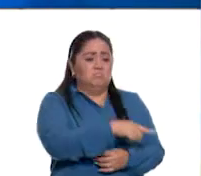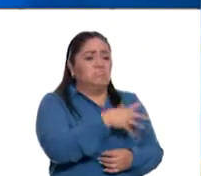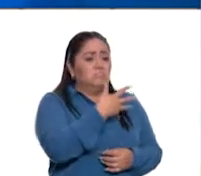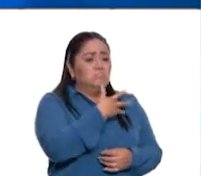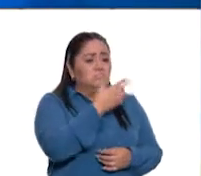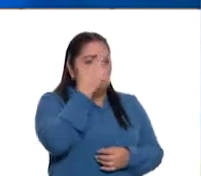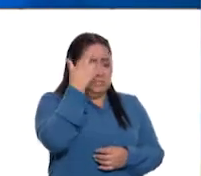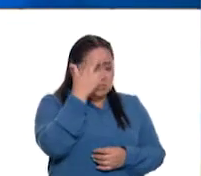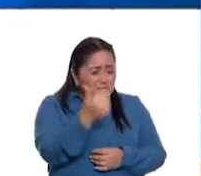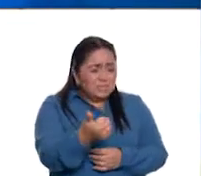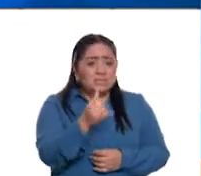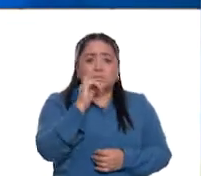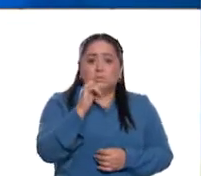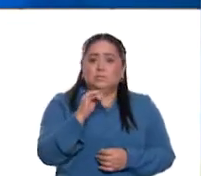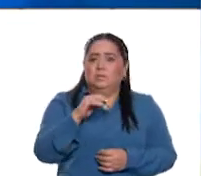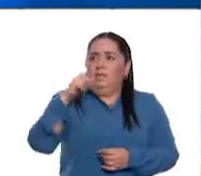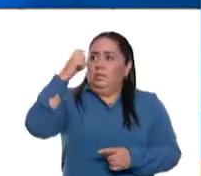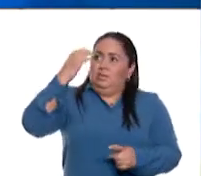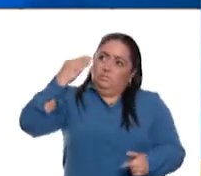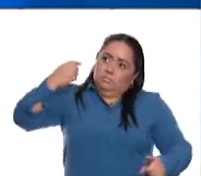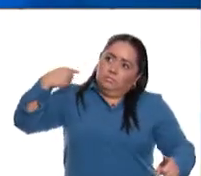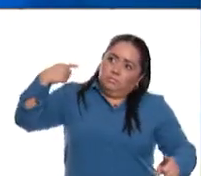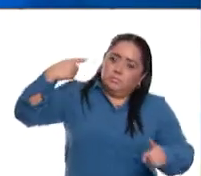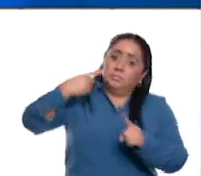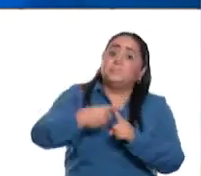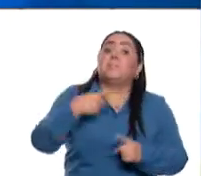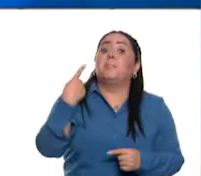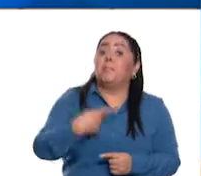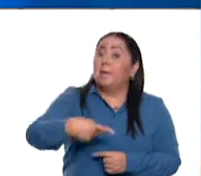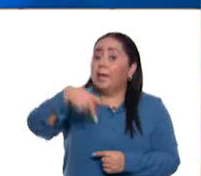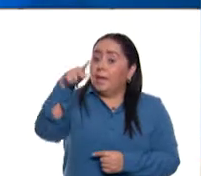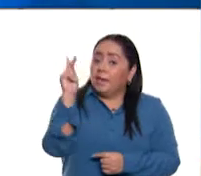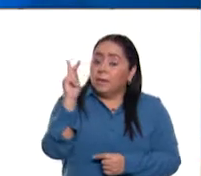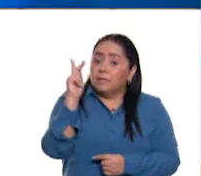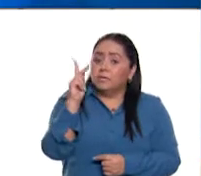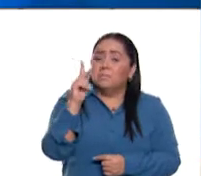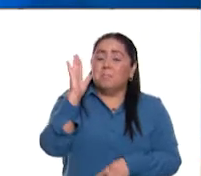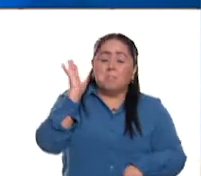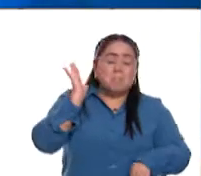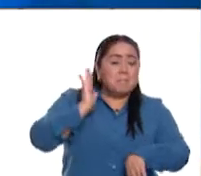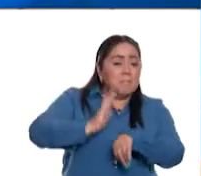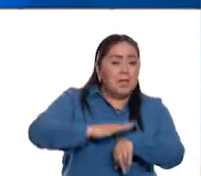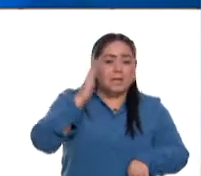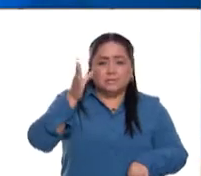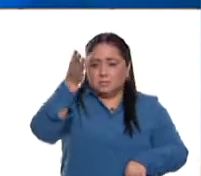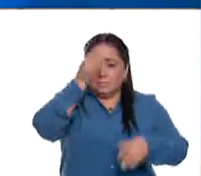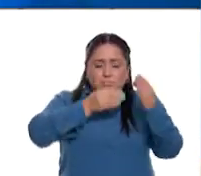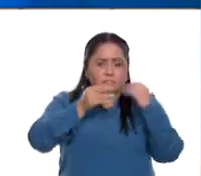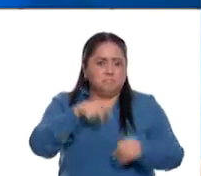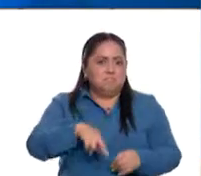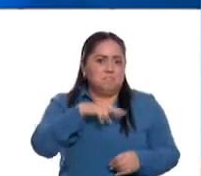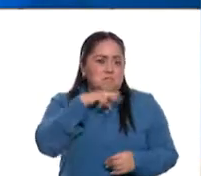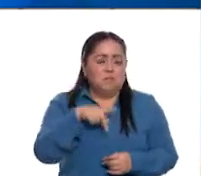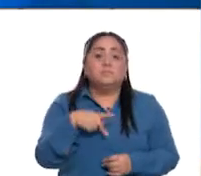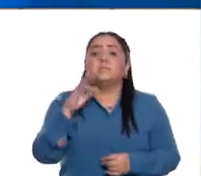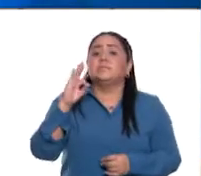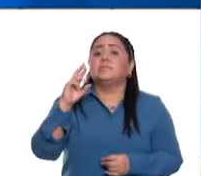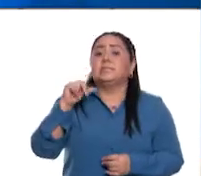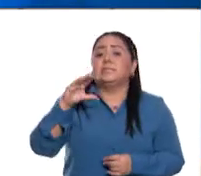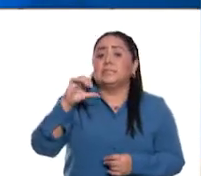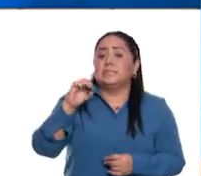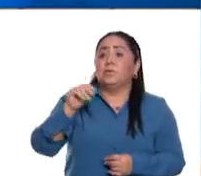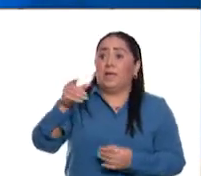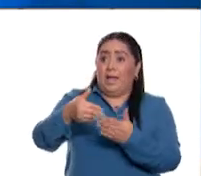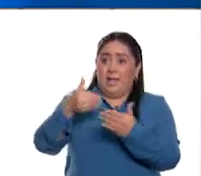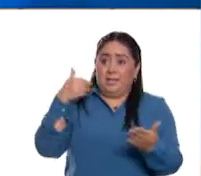Eli. Un ciclo escolar complicado, pero a la vez el que más aprendizaje nos dejó. Francisco, antes